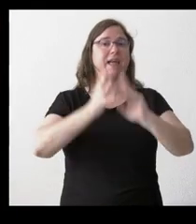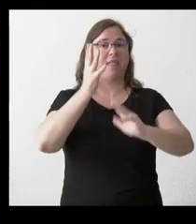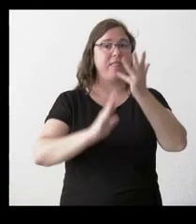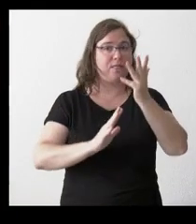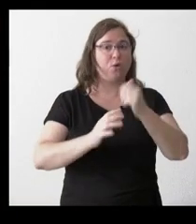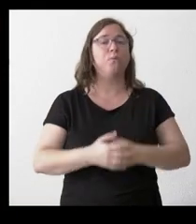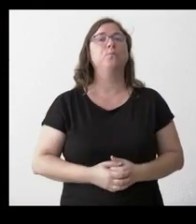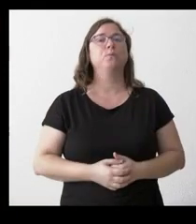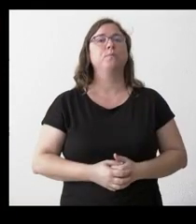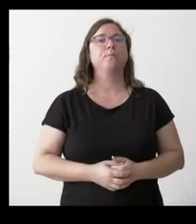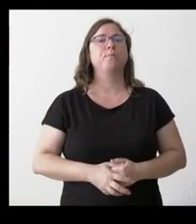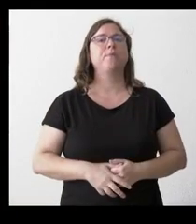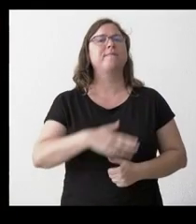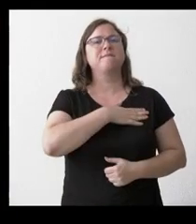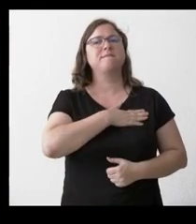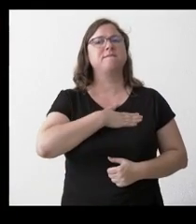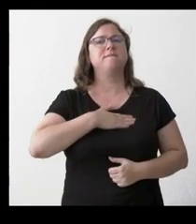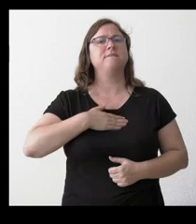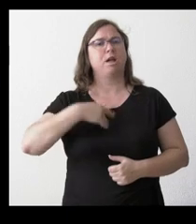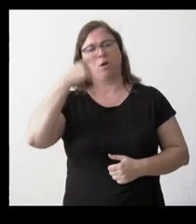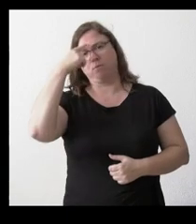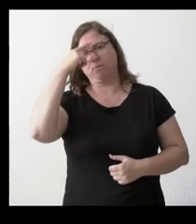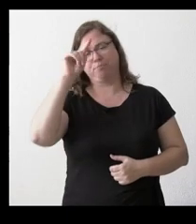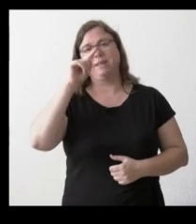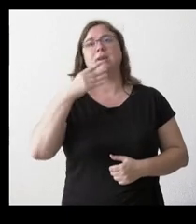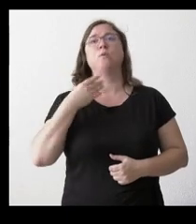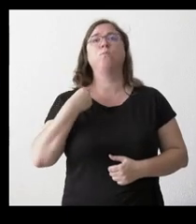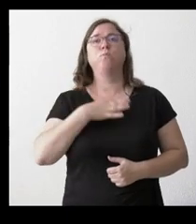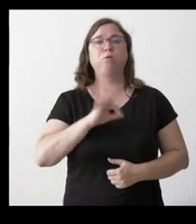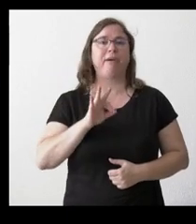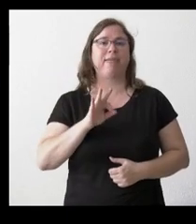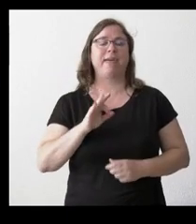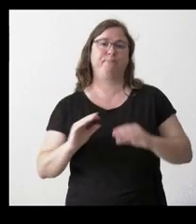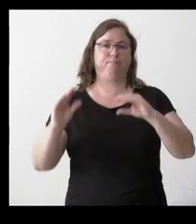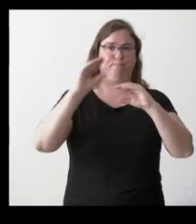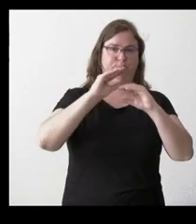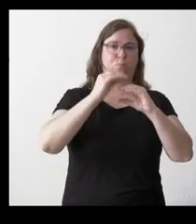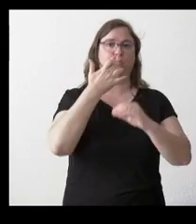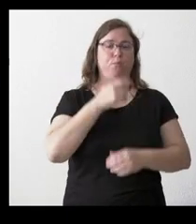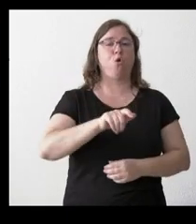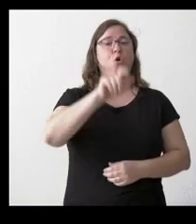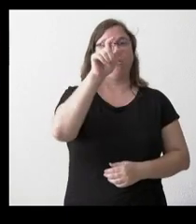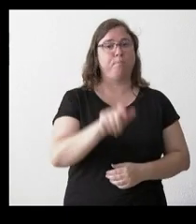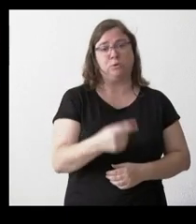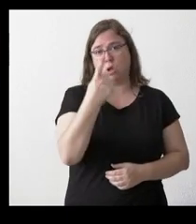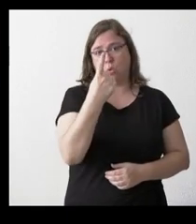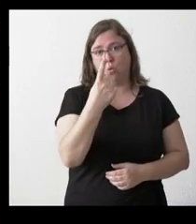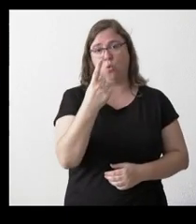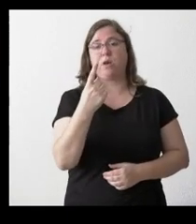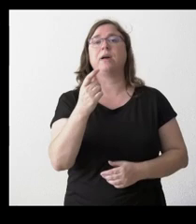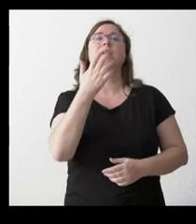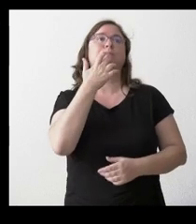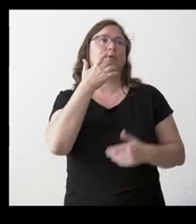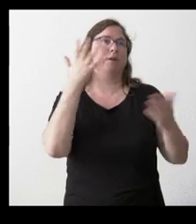por los incendios, querría saber si van a ser compatibles entre sí, es decir, si un mismo afectado va a poder pedir varias, si por